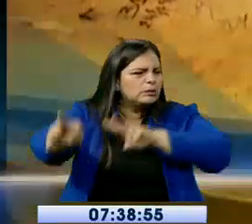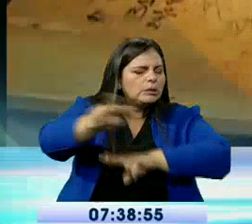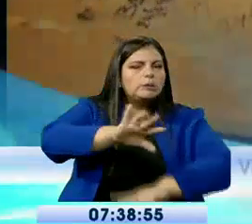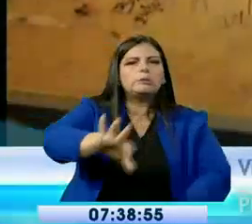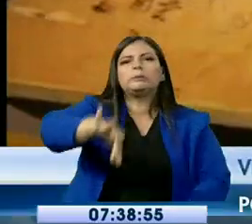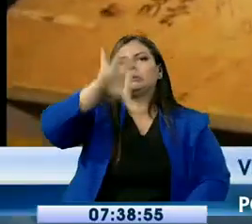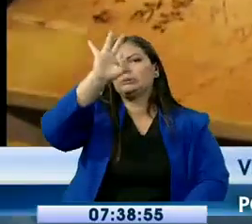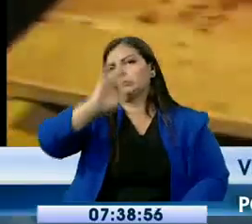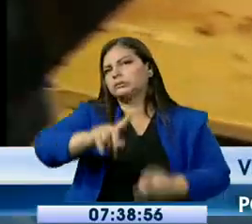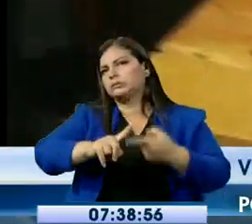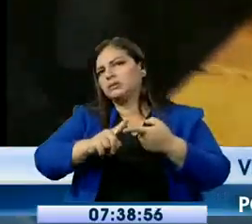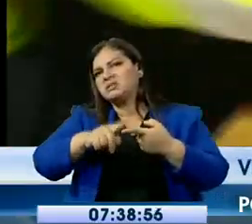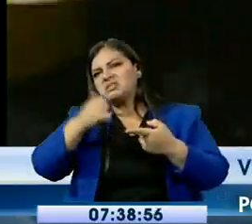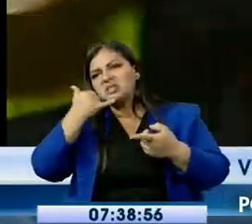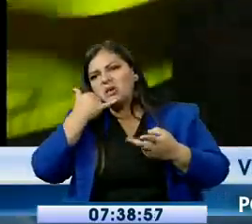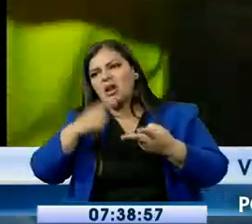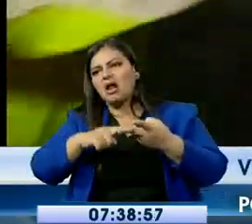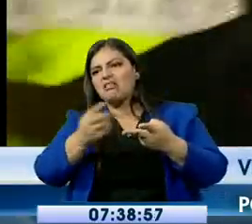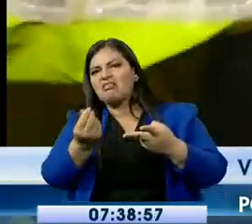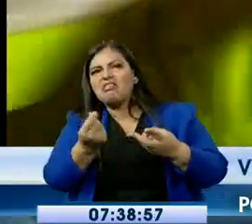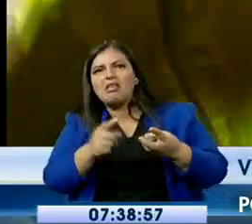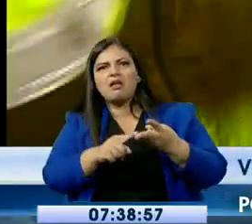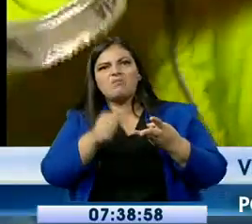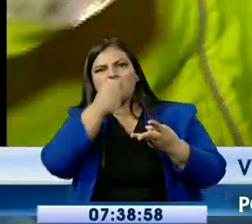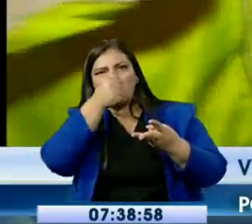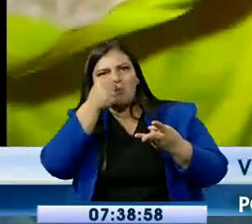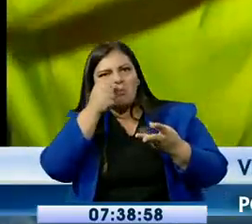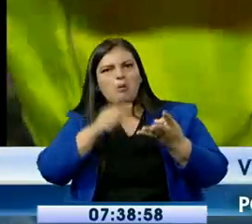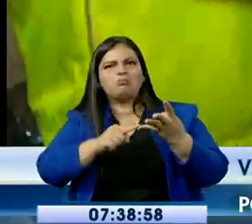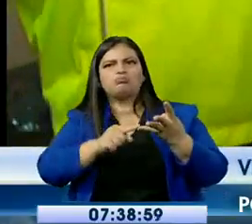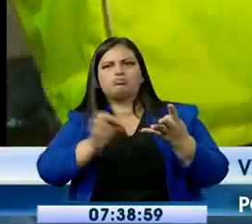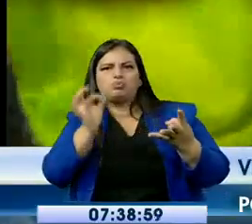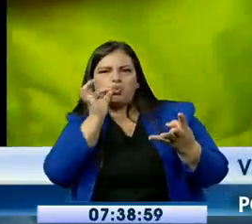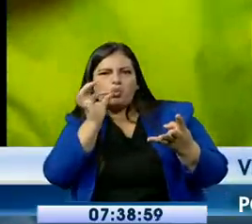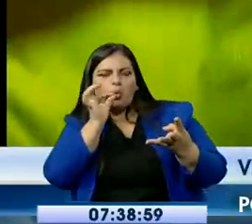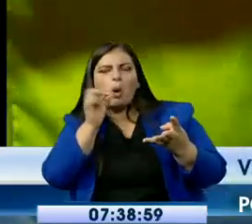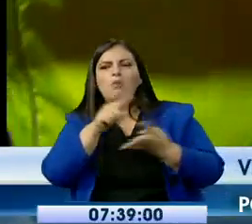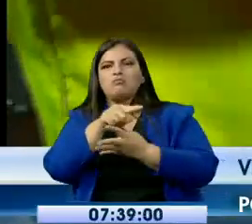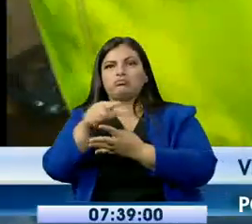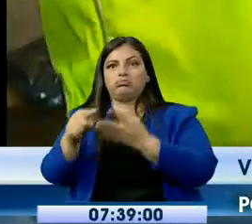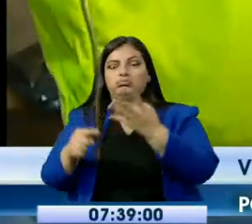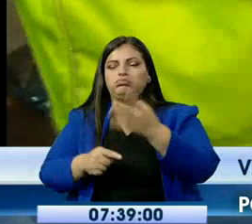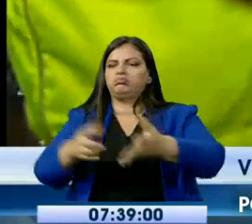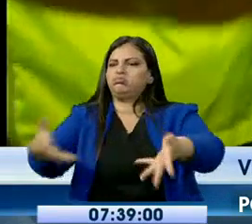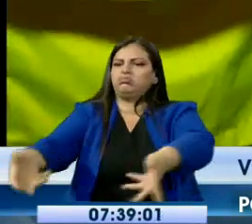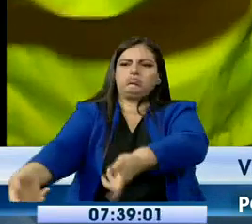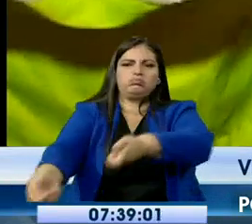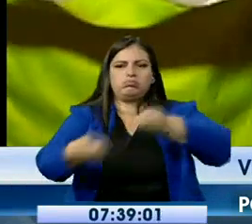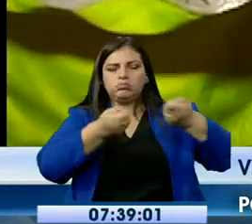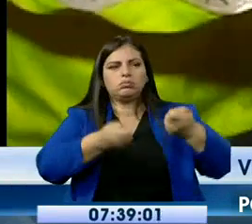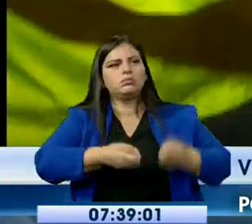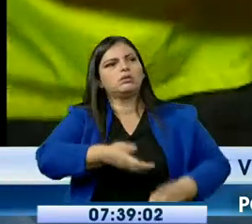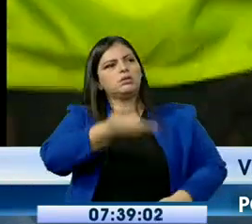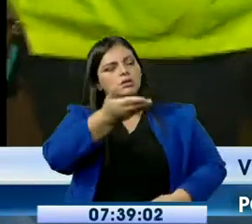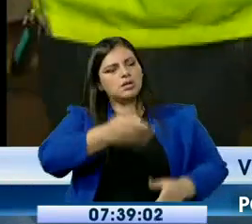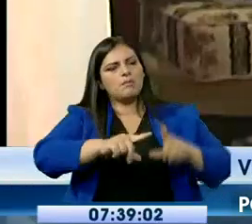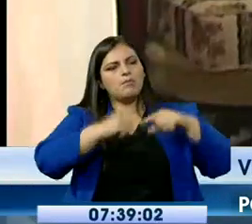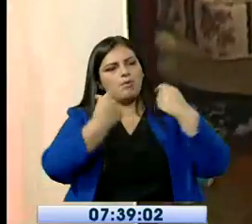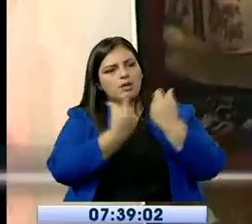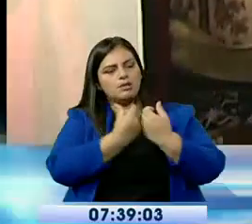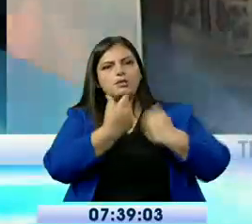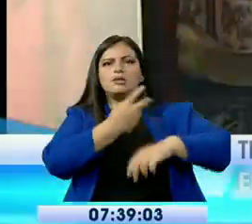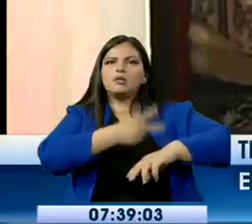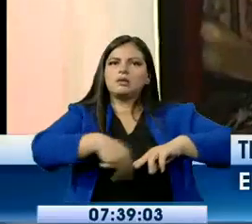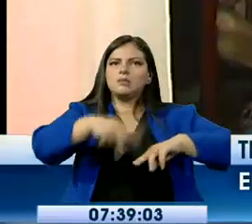celulares que constan en el acápite de evidencia que fueron fijados por personal de criminalística en el lugar del allanamiento.